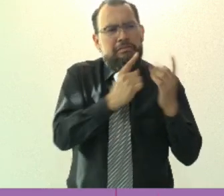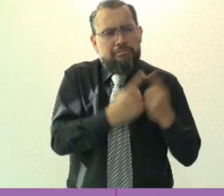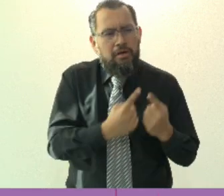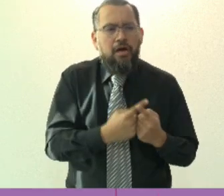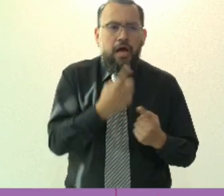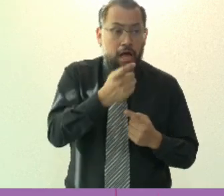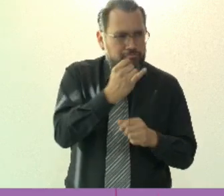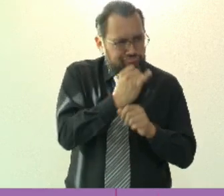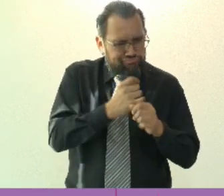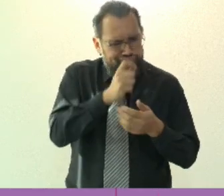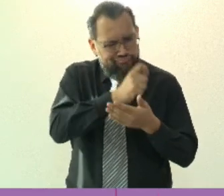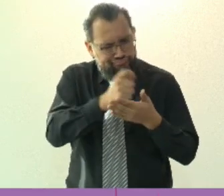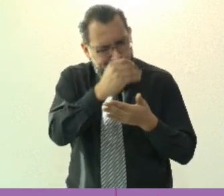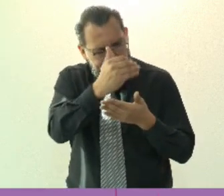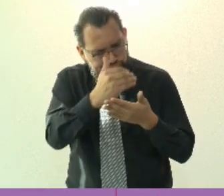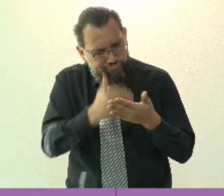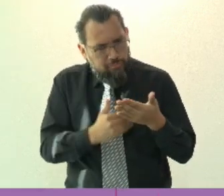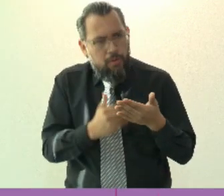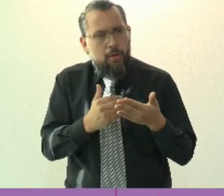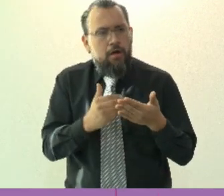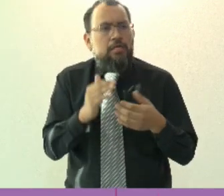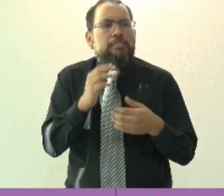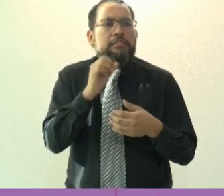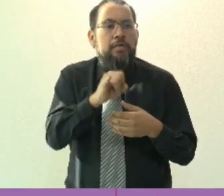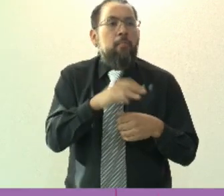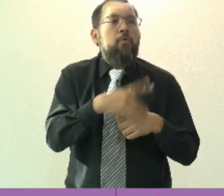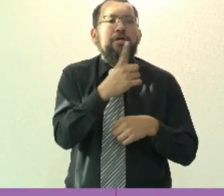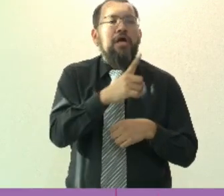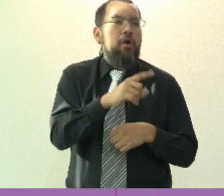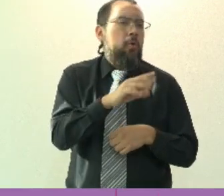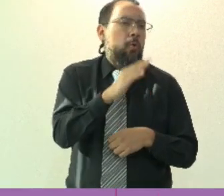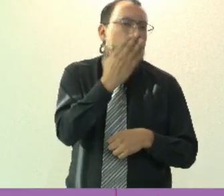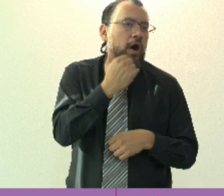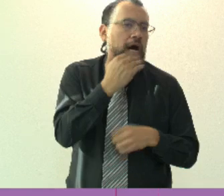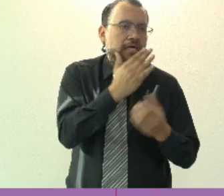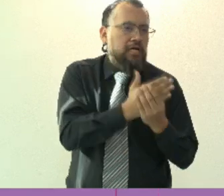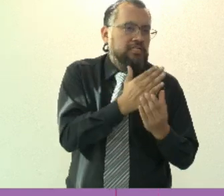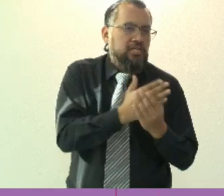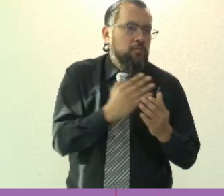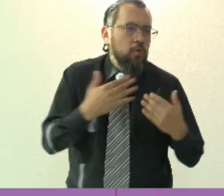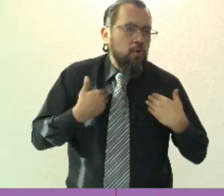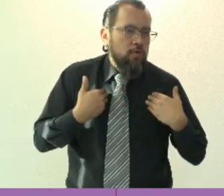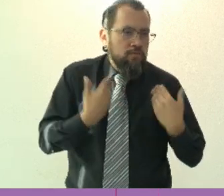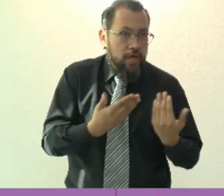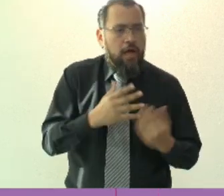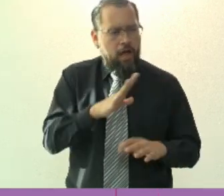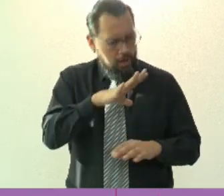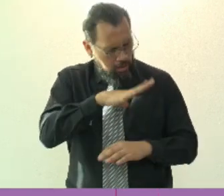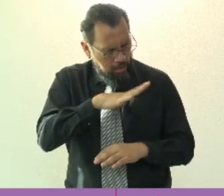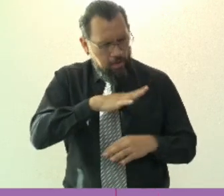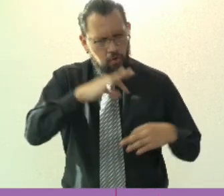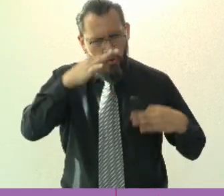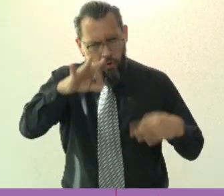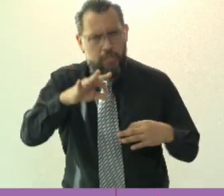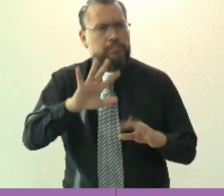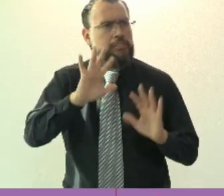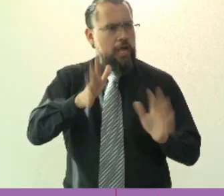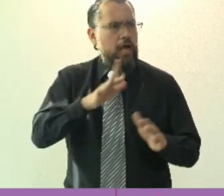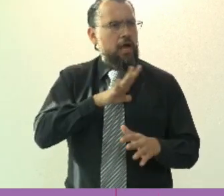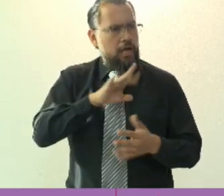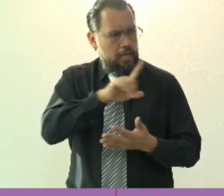propios, porque no hay archivos confiables. Ya había archivos, ya había documentos, ya había ley de